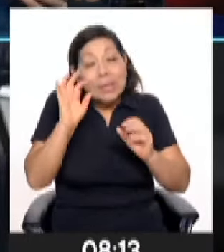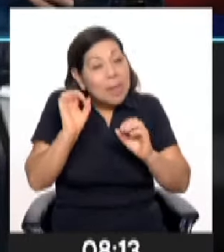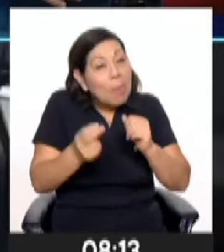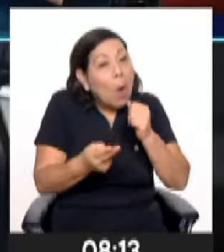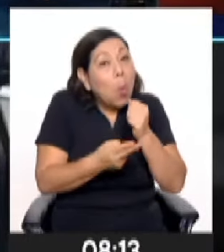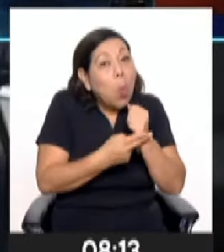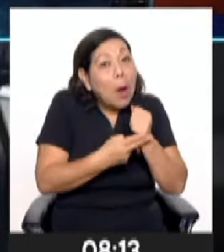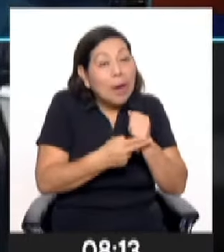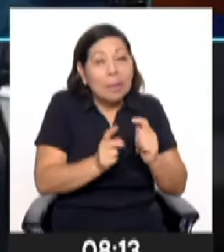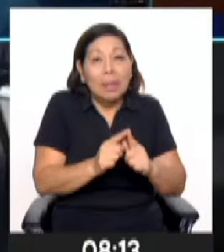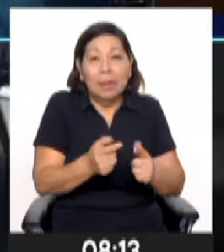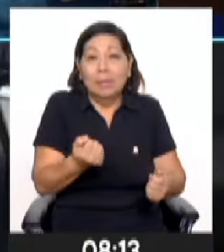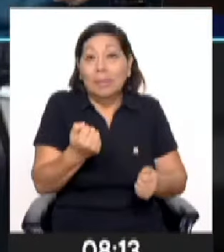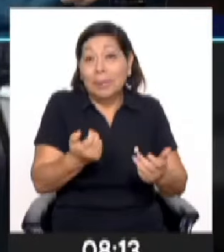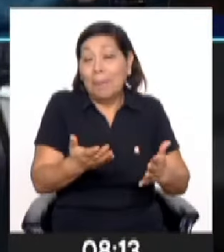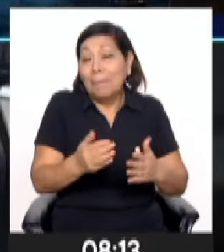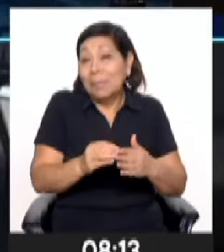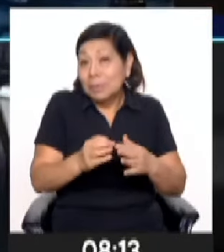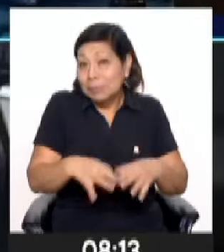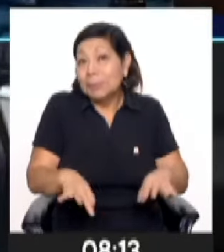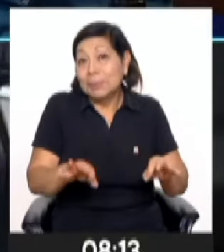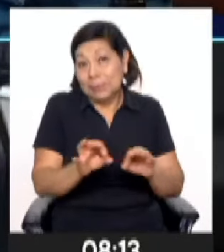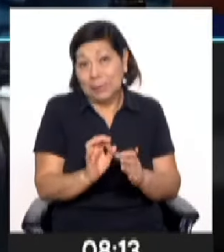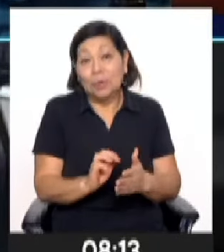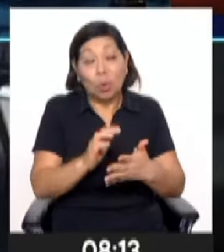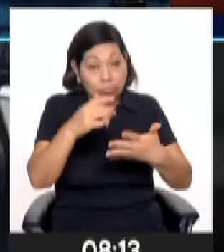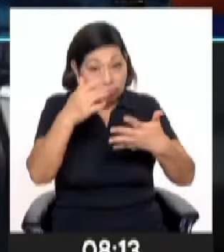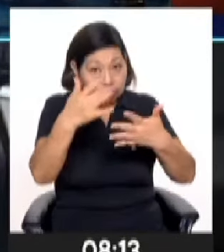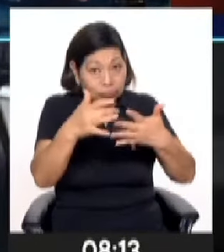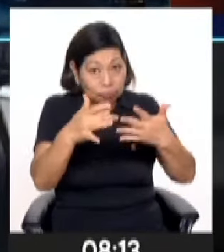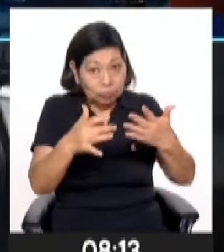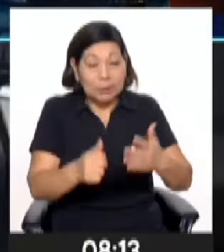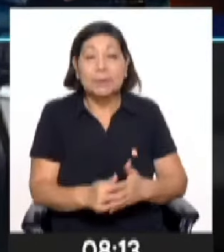un gasto imprevisto porque se malogró un electrodoméstico importante. Todo